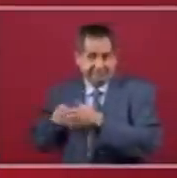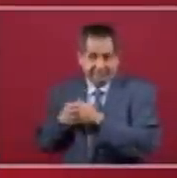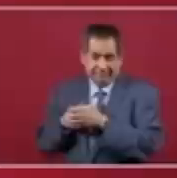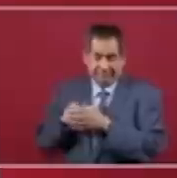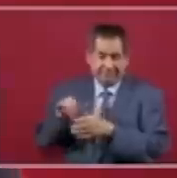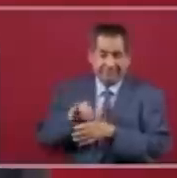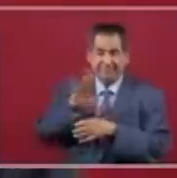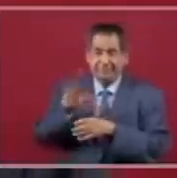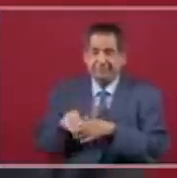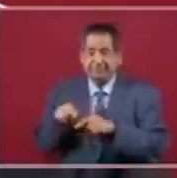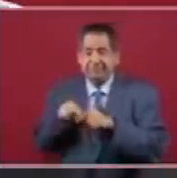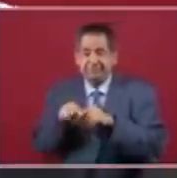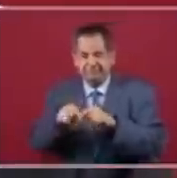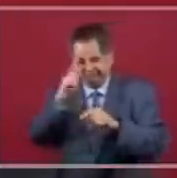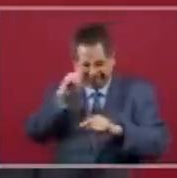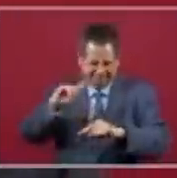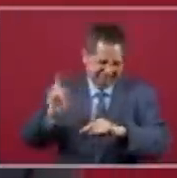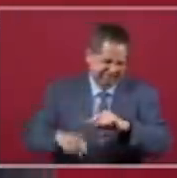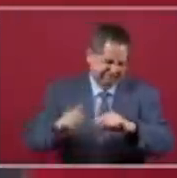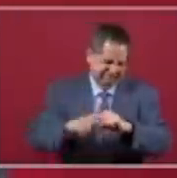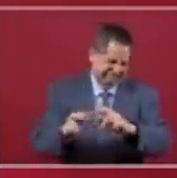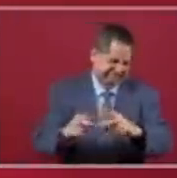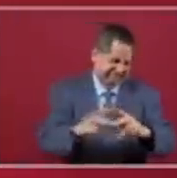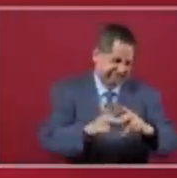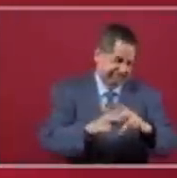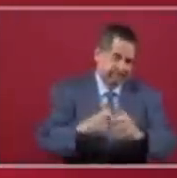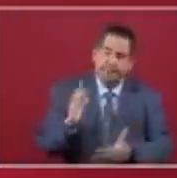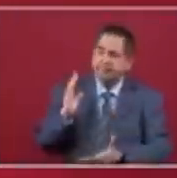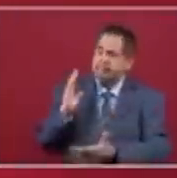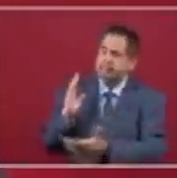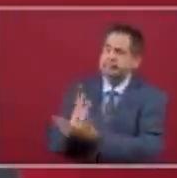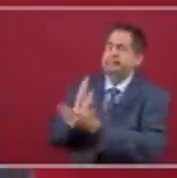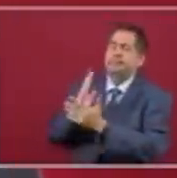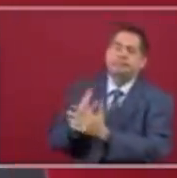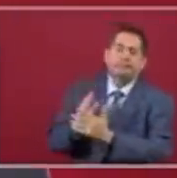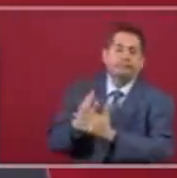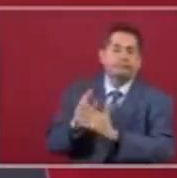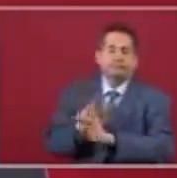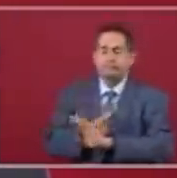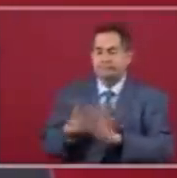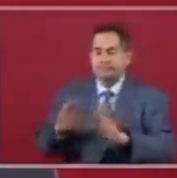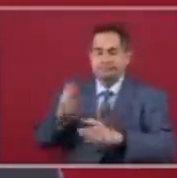terminar la obra de destrucción, sonó la campana.